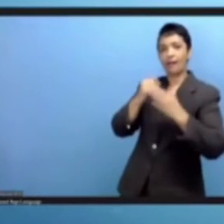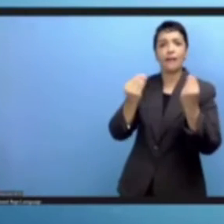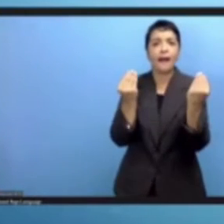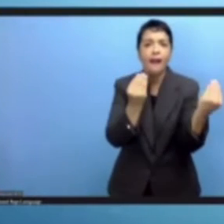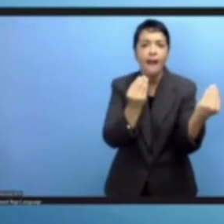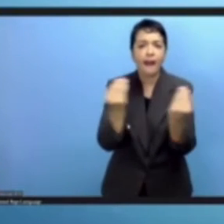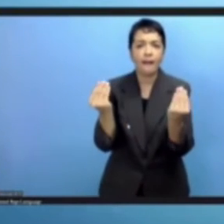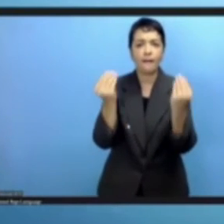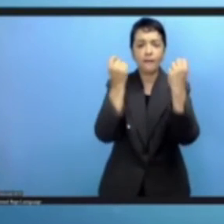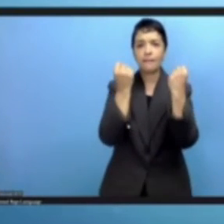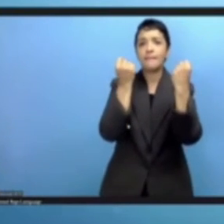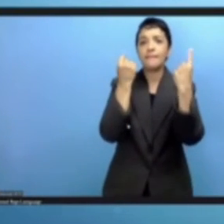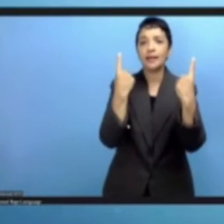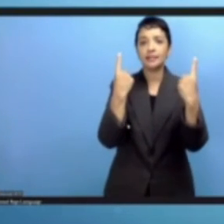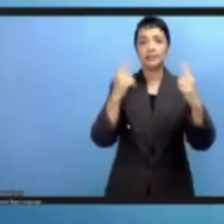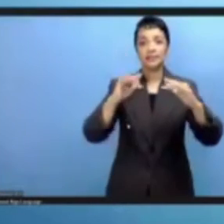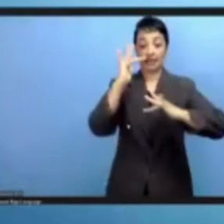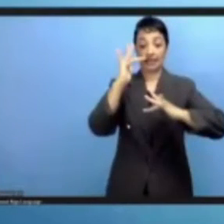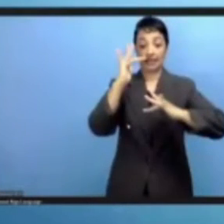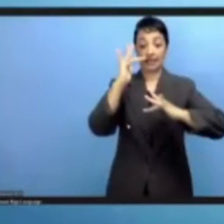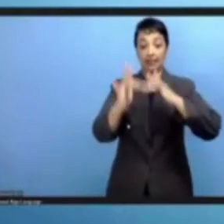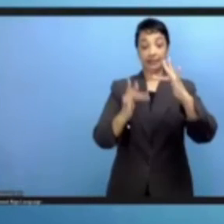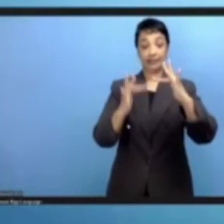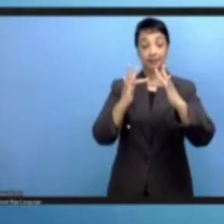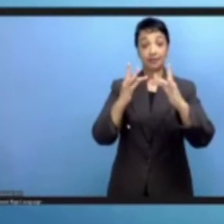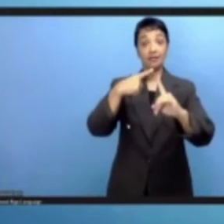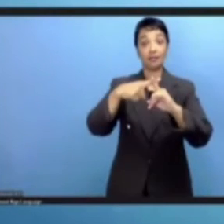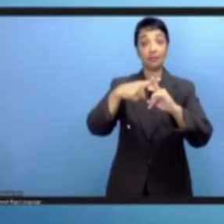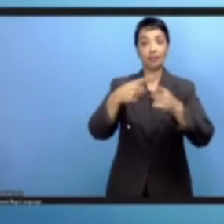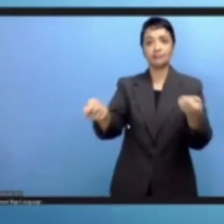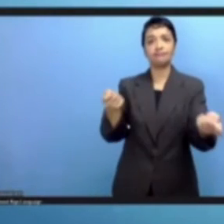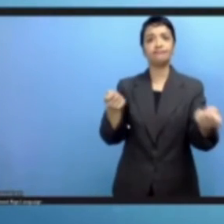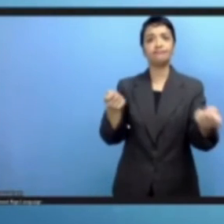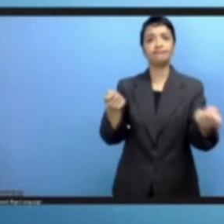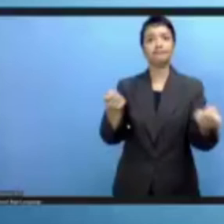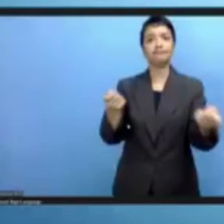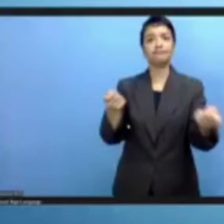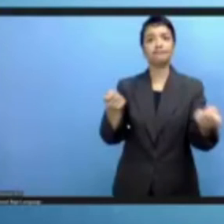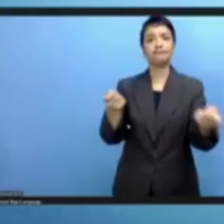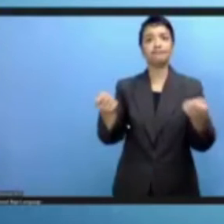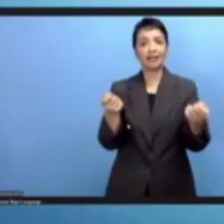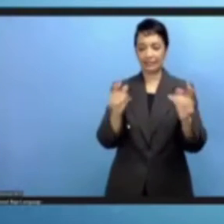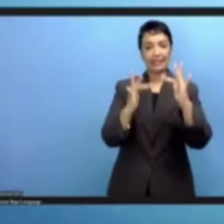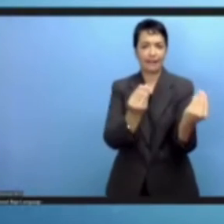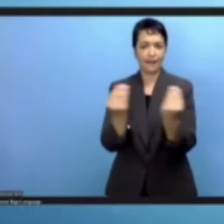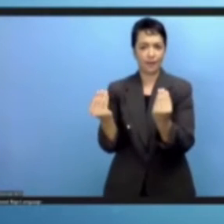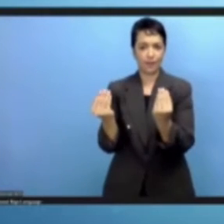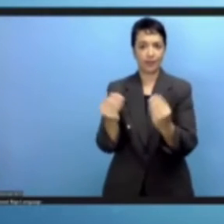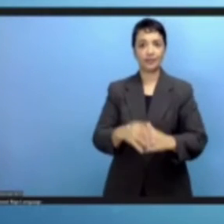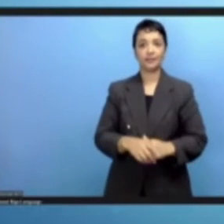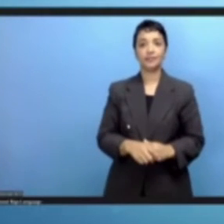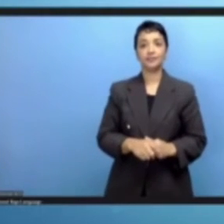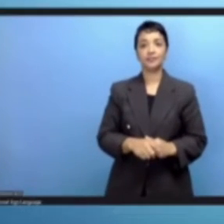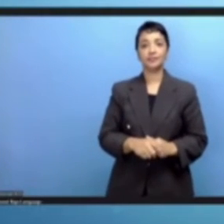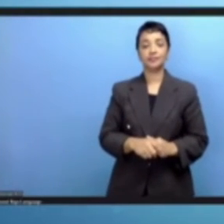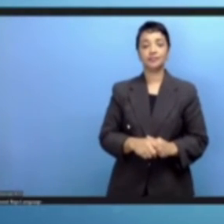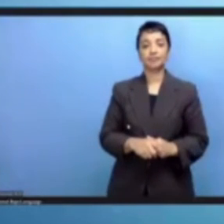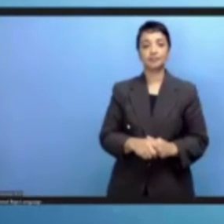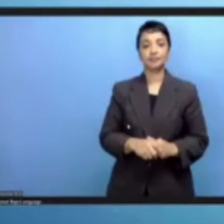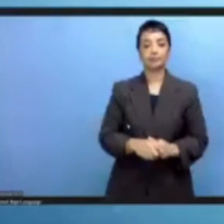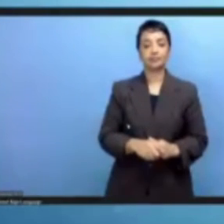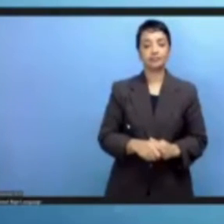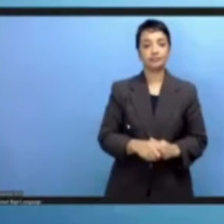políticos garantizan una reunión tal como la igf que va a ayudarnos a Coco crear un comprensión